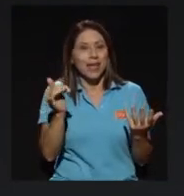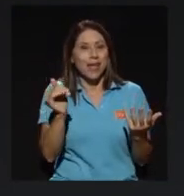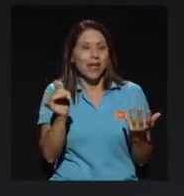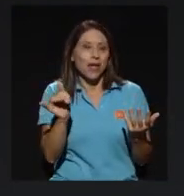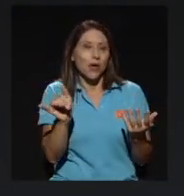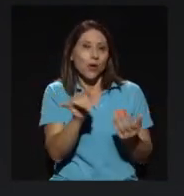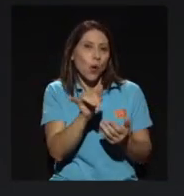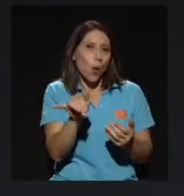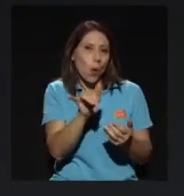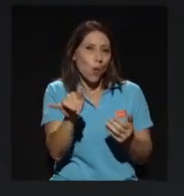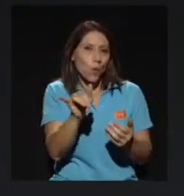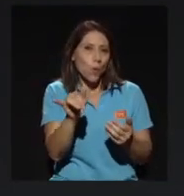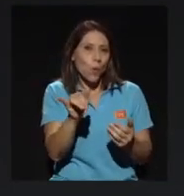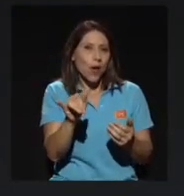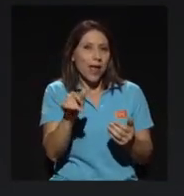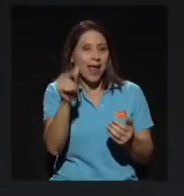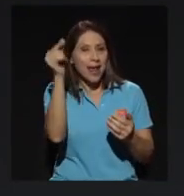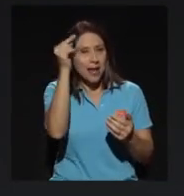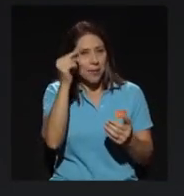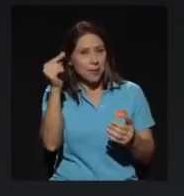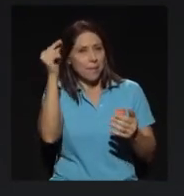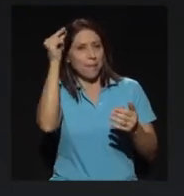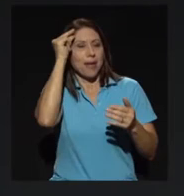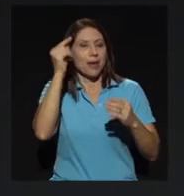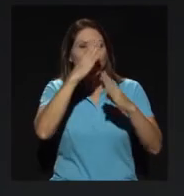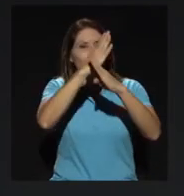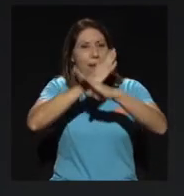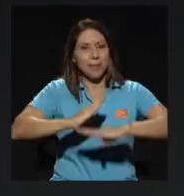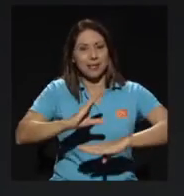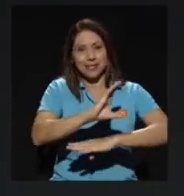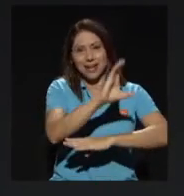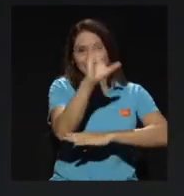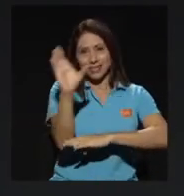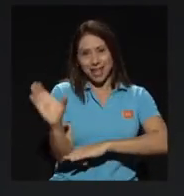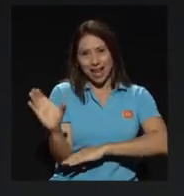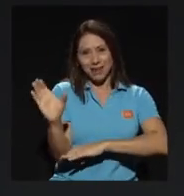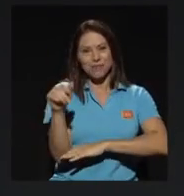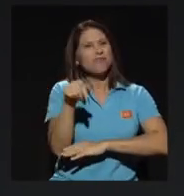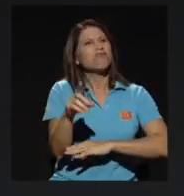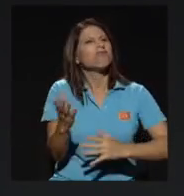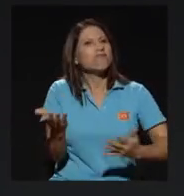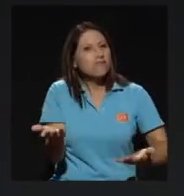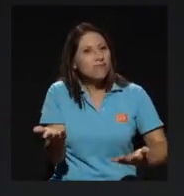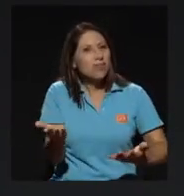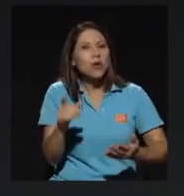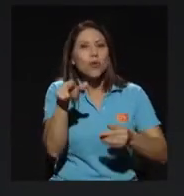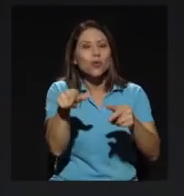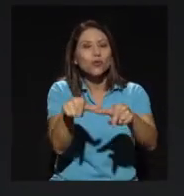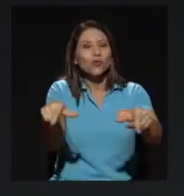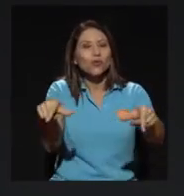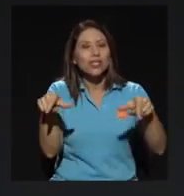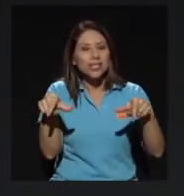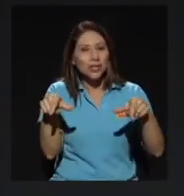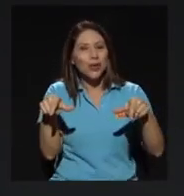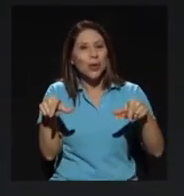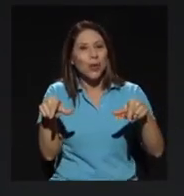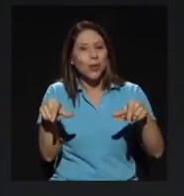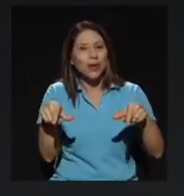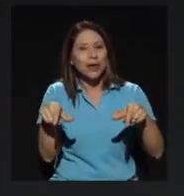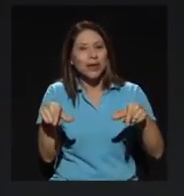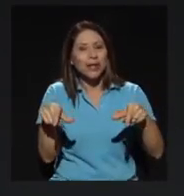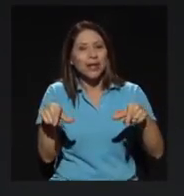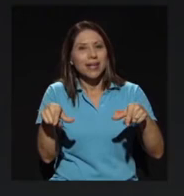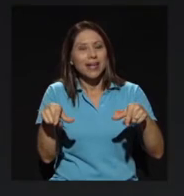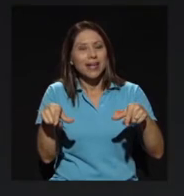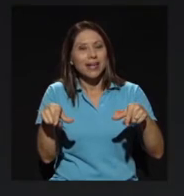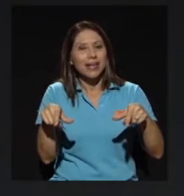de la paz celestial como es un sitio que queda en la mitad d